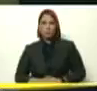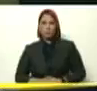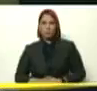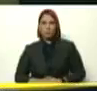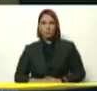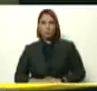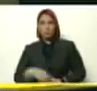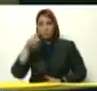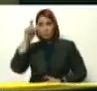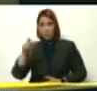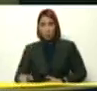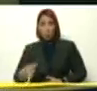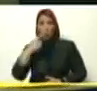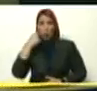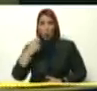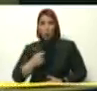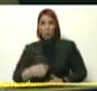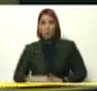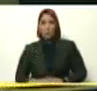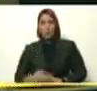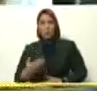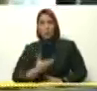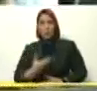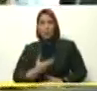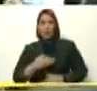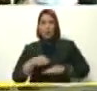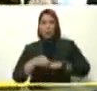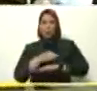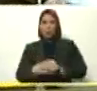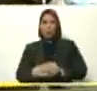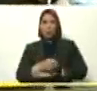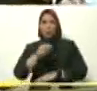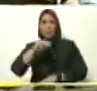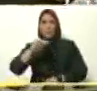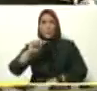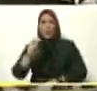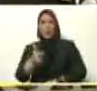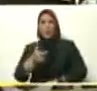A Lisandro Marcano, alcalde del municipio MacGregor.